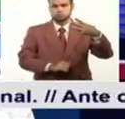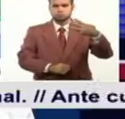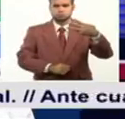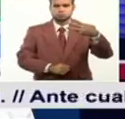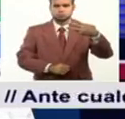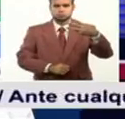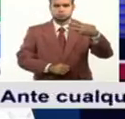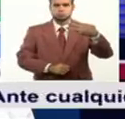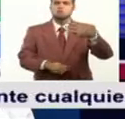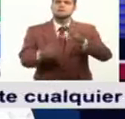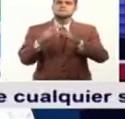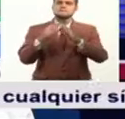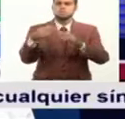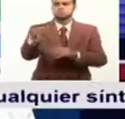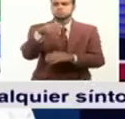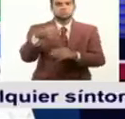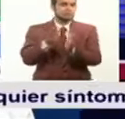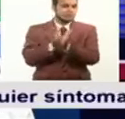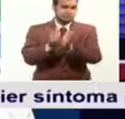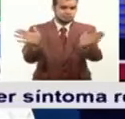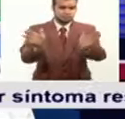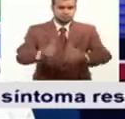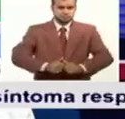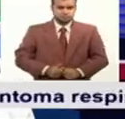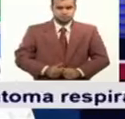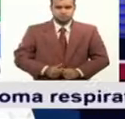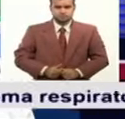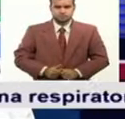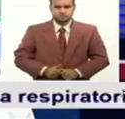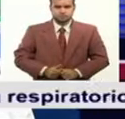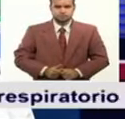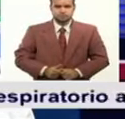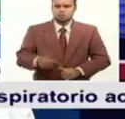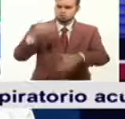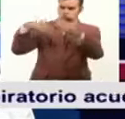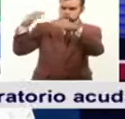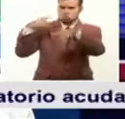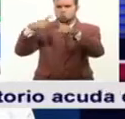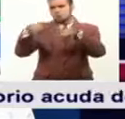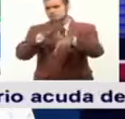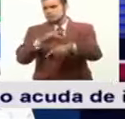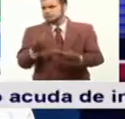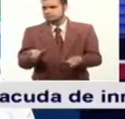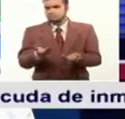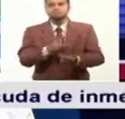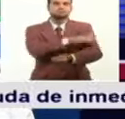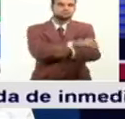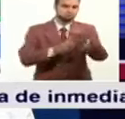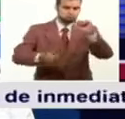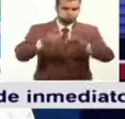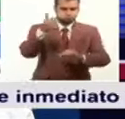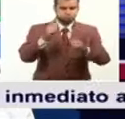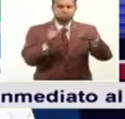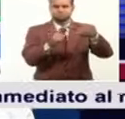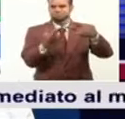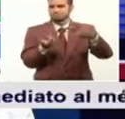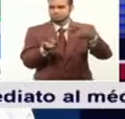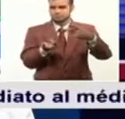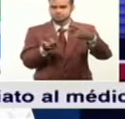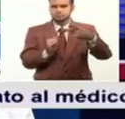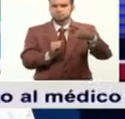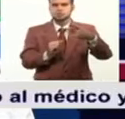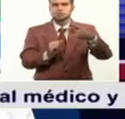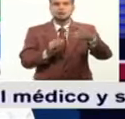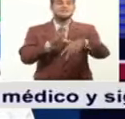del municipio San Miguel del Padrón, con antecedente de hipertensión arterial y enfermedad